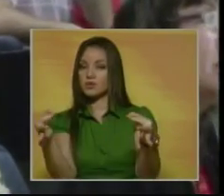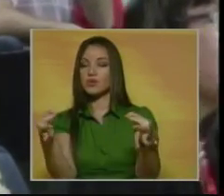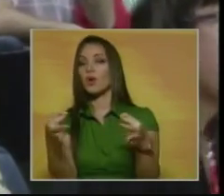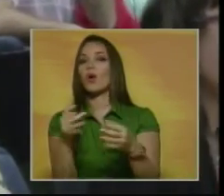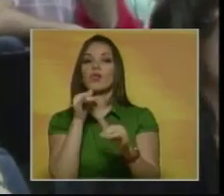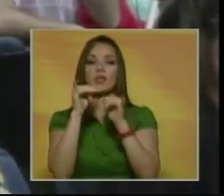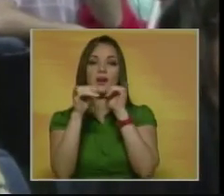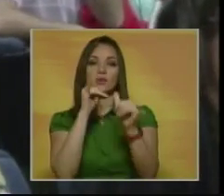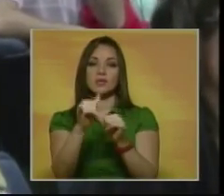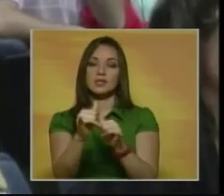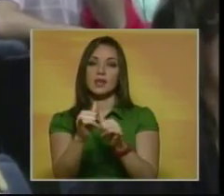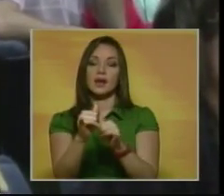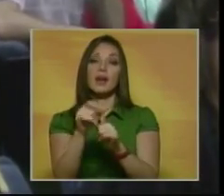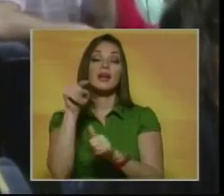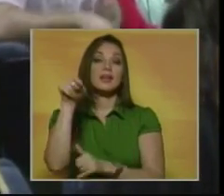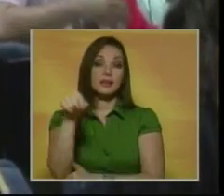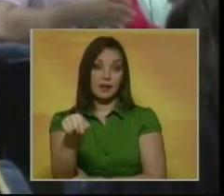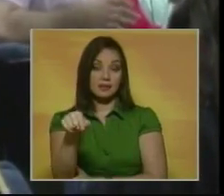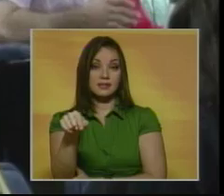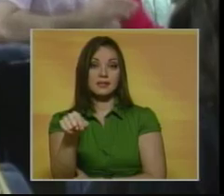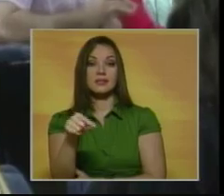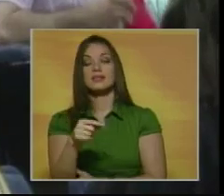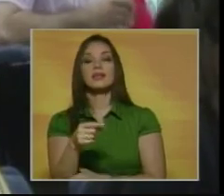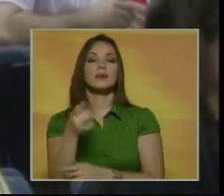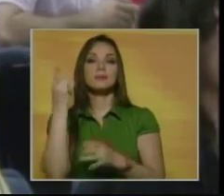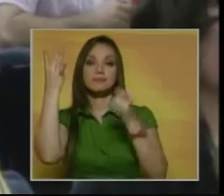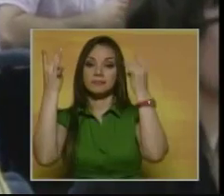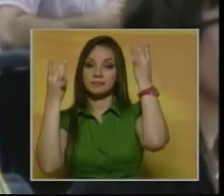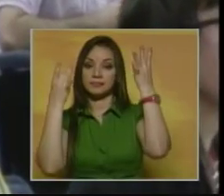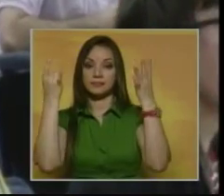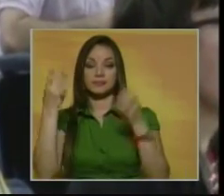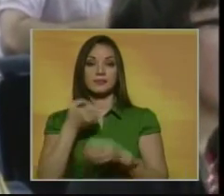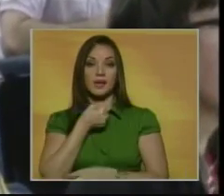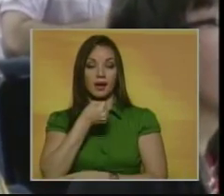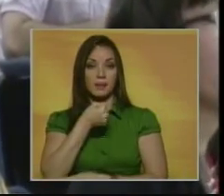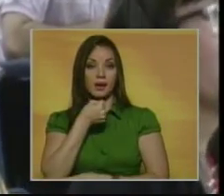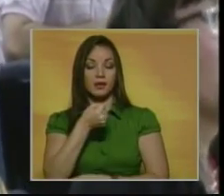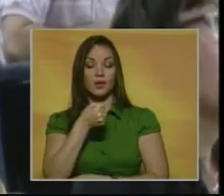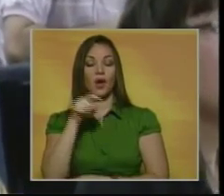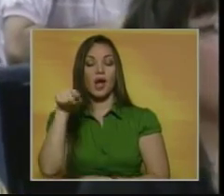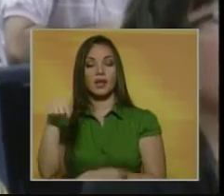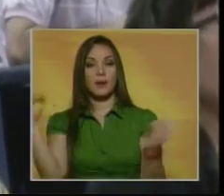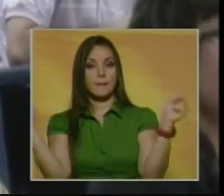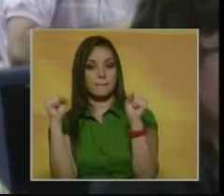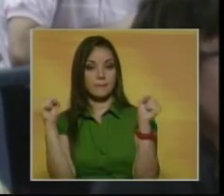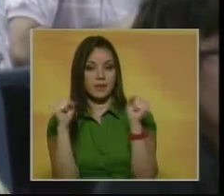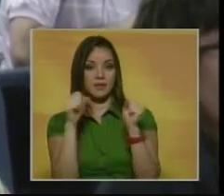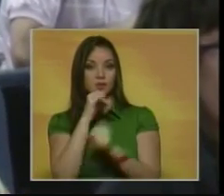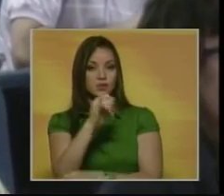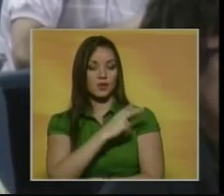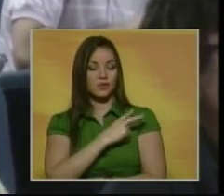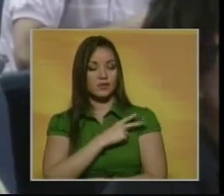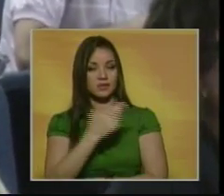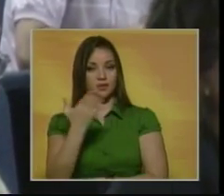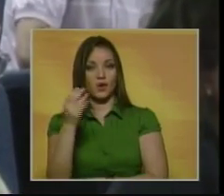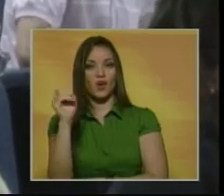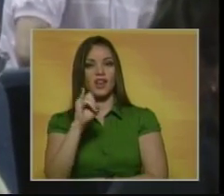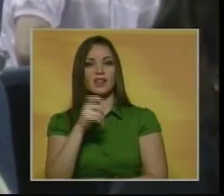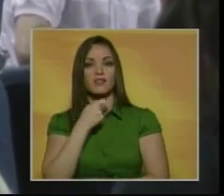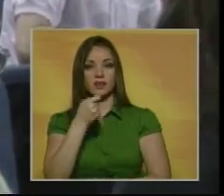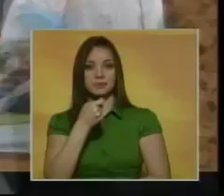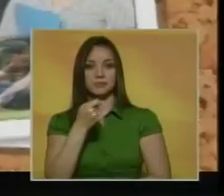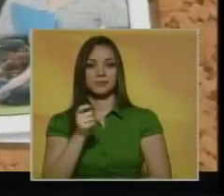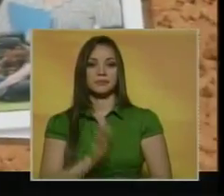métodos de la noticia y de esta manera innovar el campo periodístico. Desde Mérida, para el Noticiero Venevisión, Stephanie Peña.